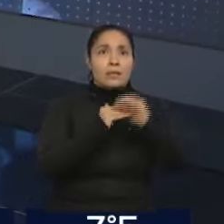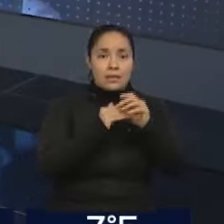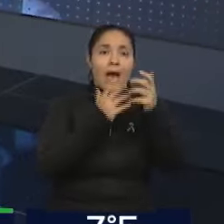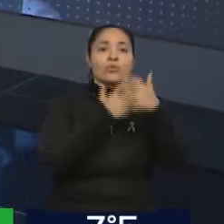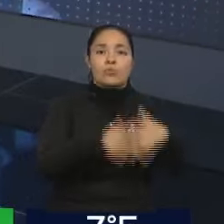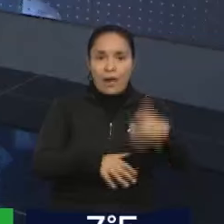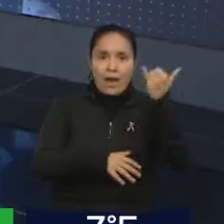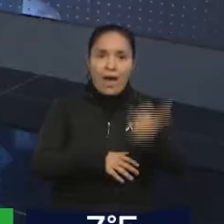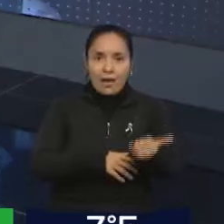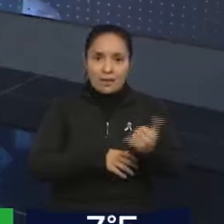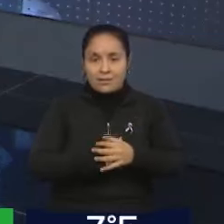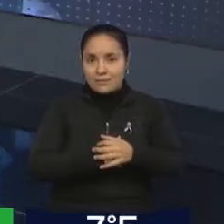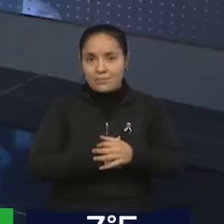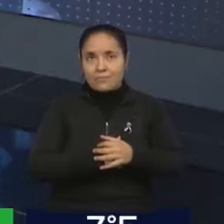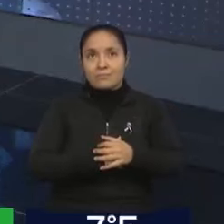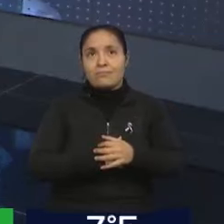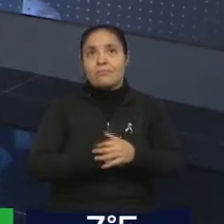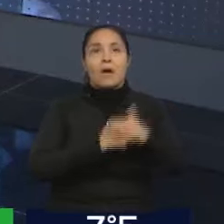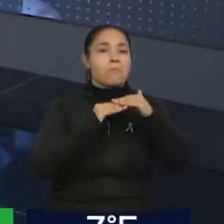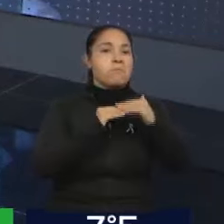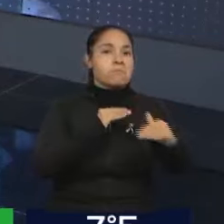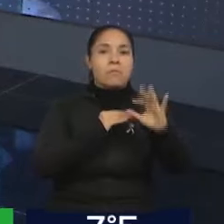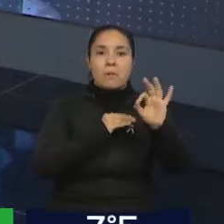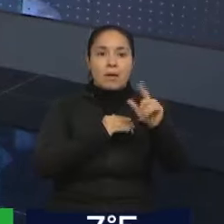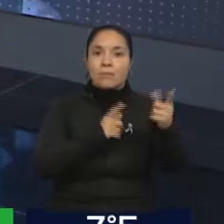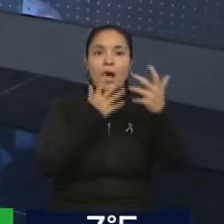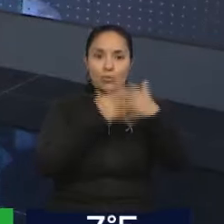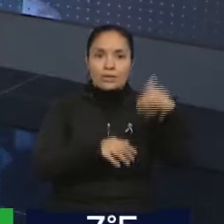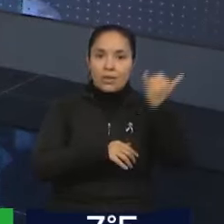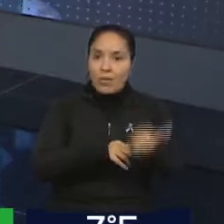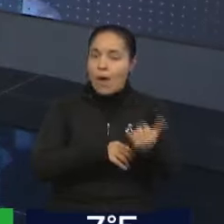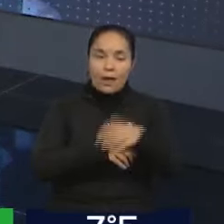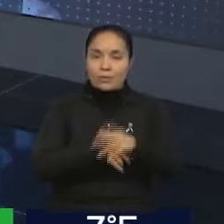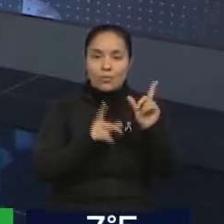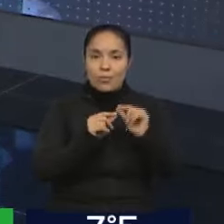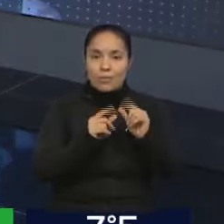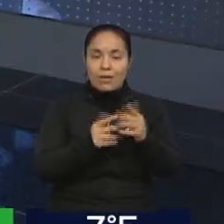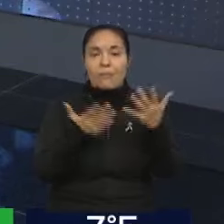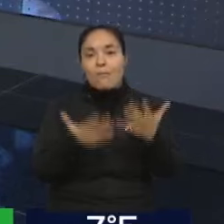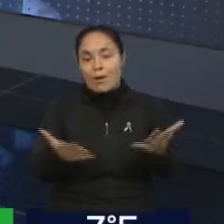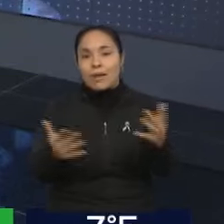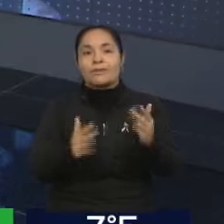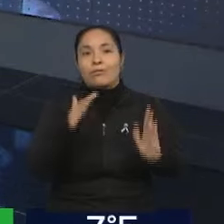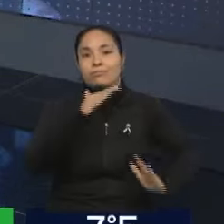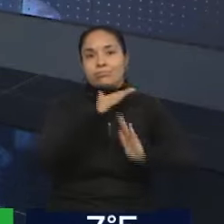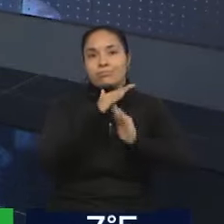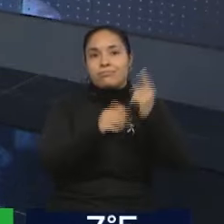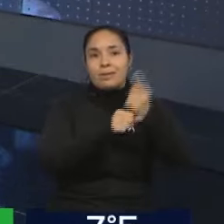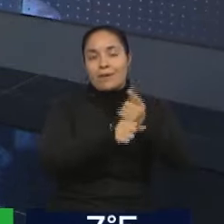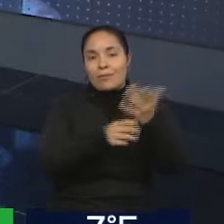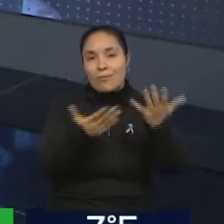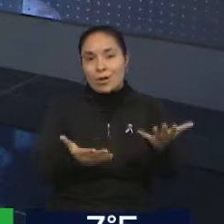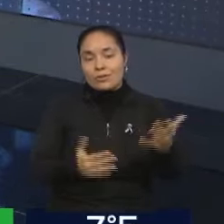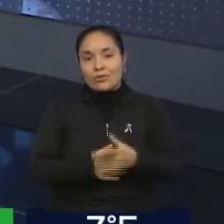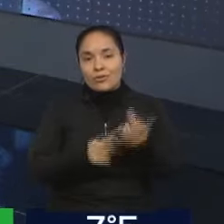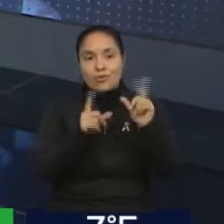actualizado. No lo planchamos, lo tenemos actualizado. Y por eso, justamente, es que estamos en ese lugar.